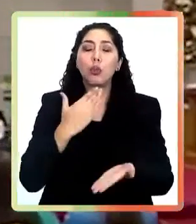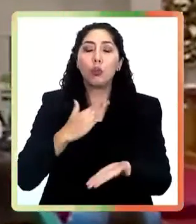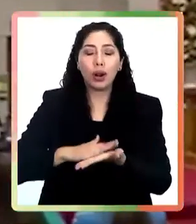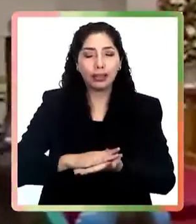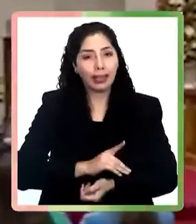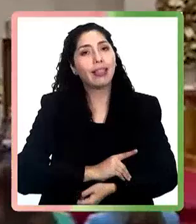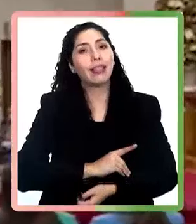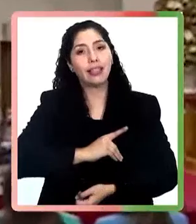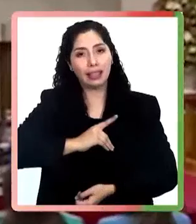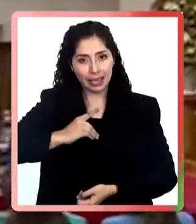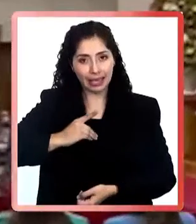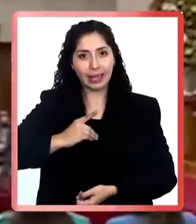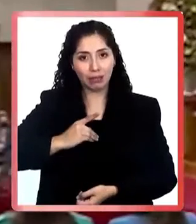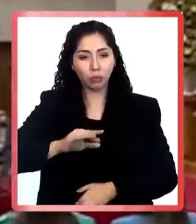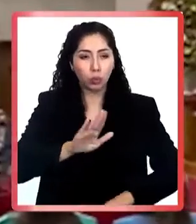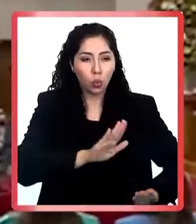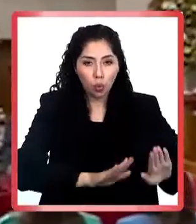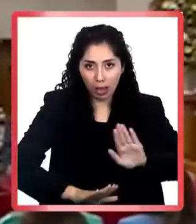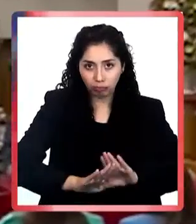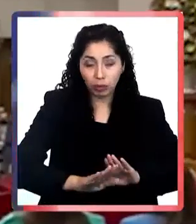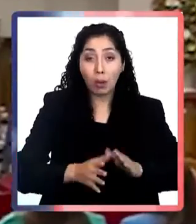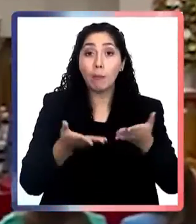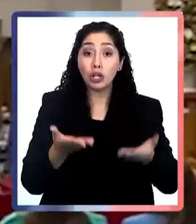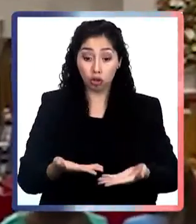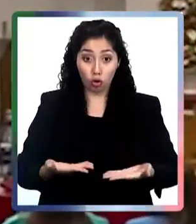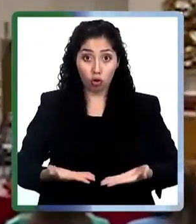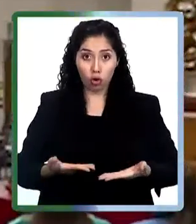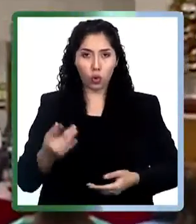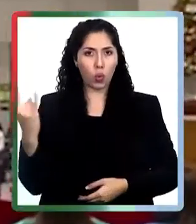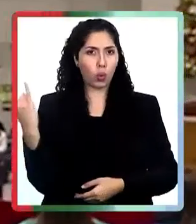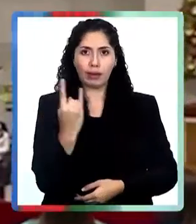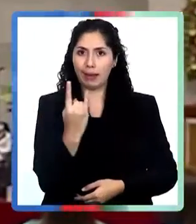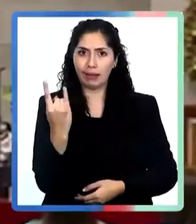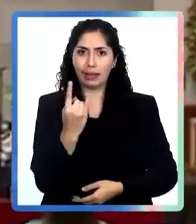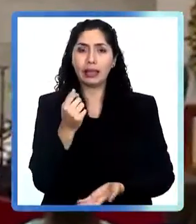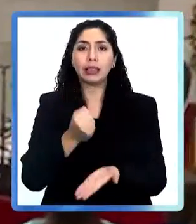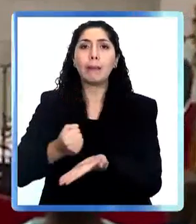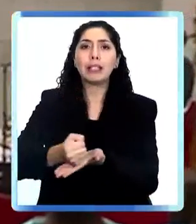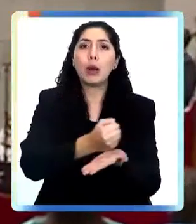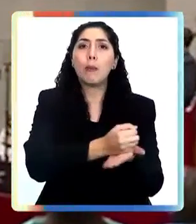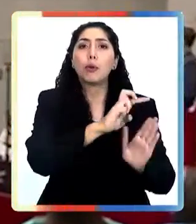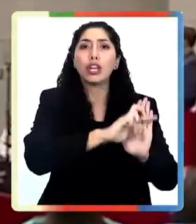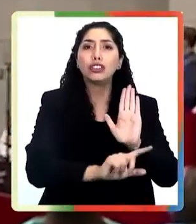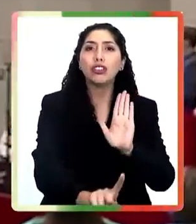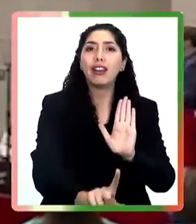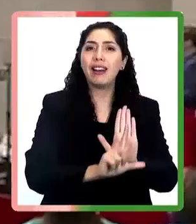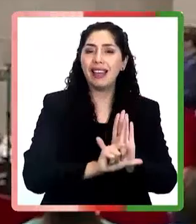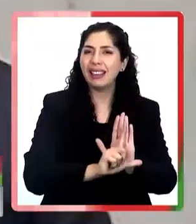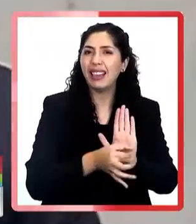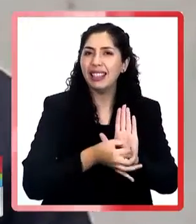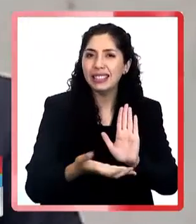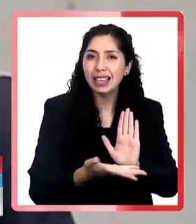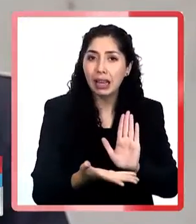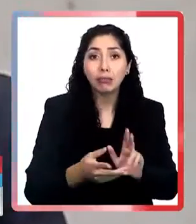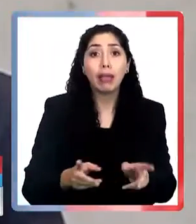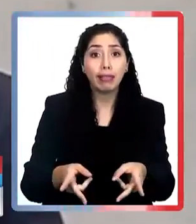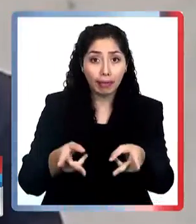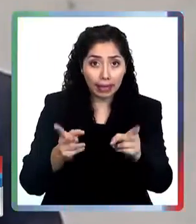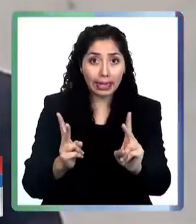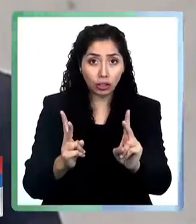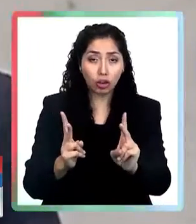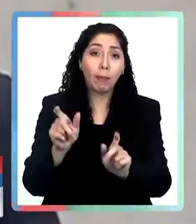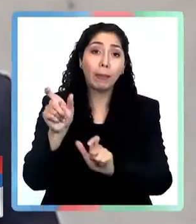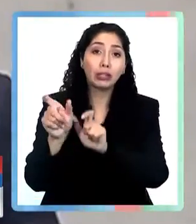y es por esto que hoy ingresaremos la urgencia a la tramitación del proyecto de ley que establece el derecho